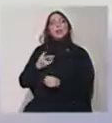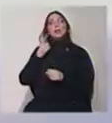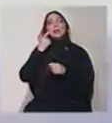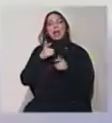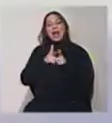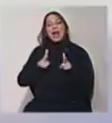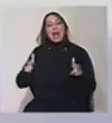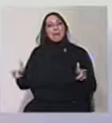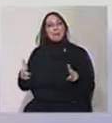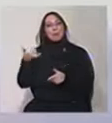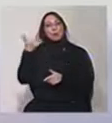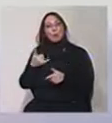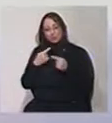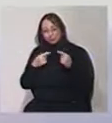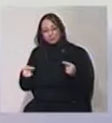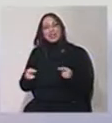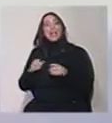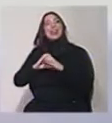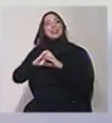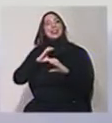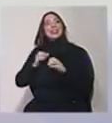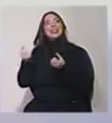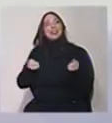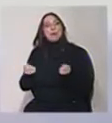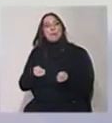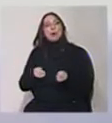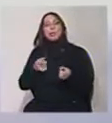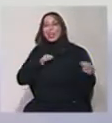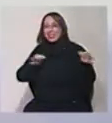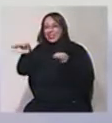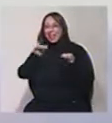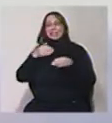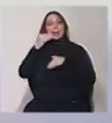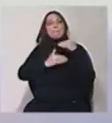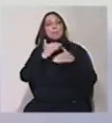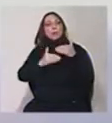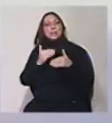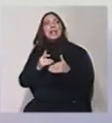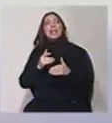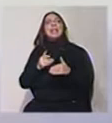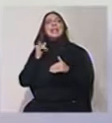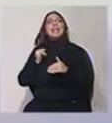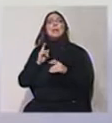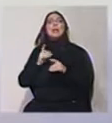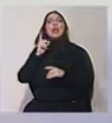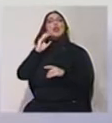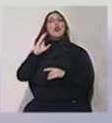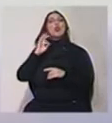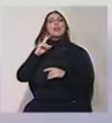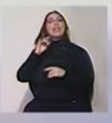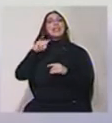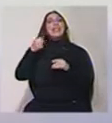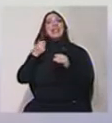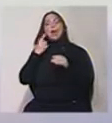el armamento, los transportes, las tácticas, los procedimientos y la doctrina, en definitiva, que es la que va conformando